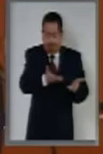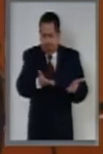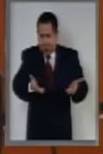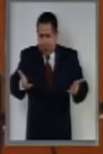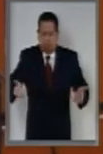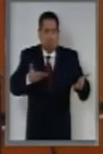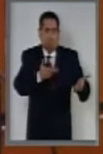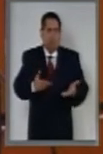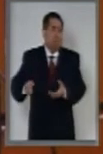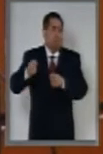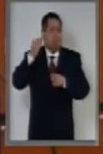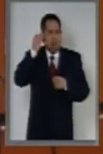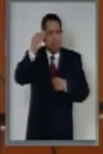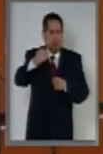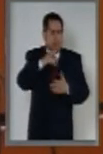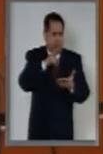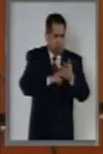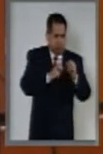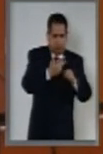el periodo